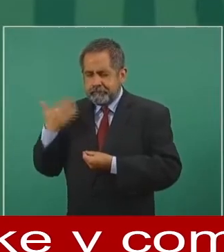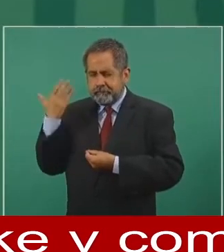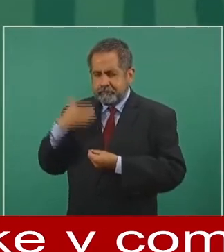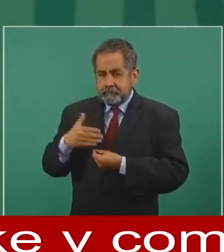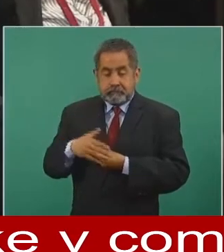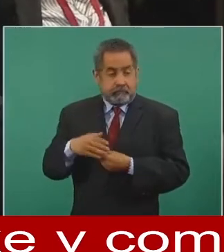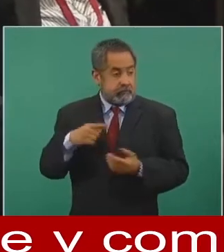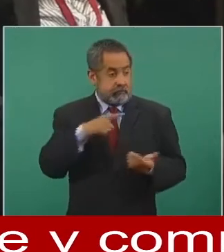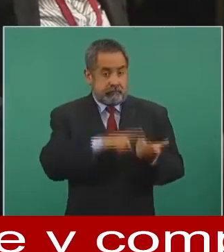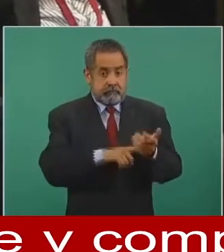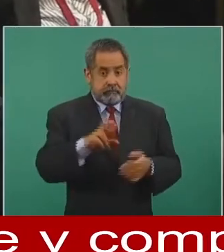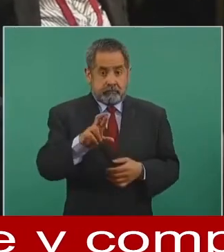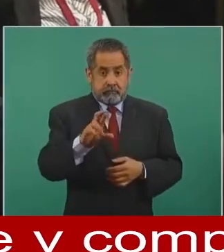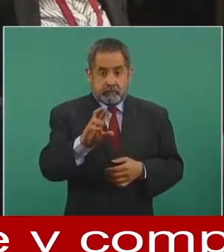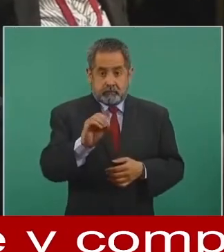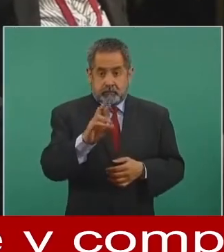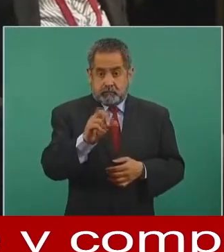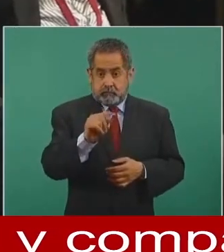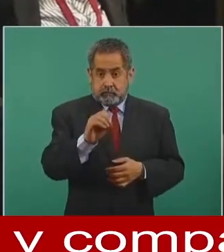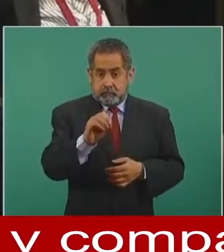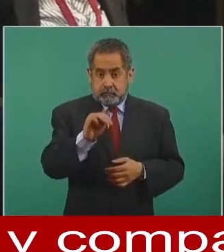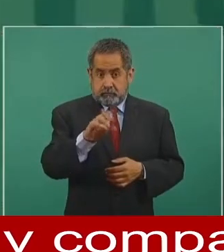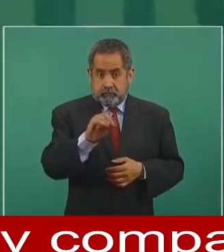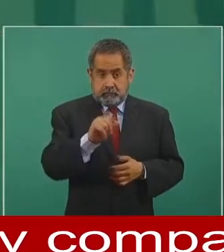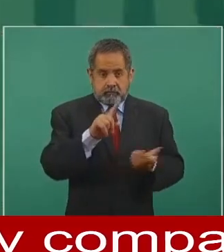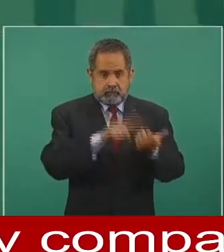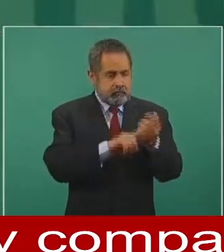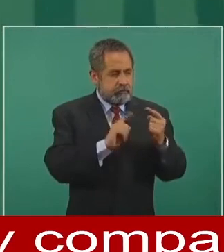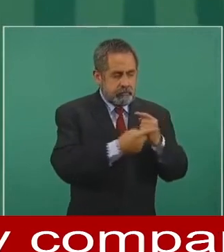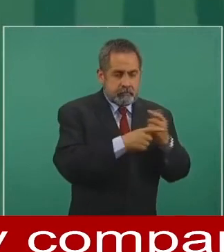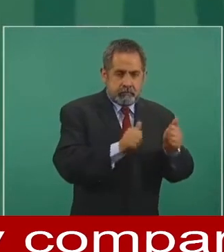¿Que Roberto Madrazo estaba detrás de Latinos? Sí.